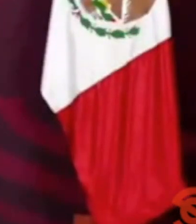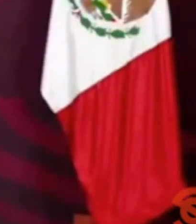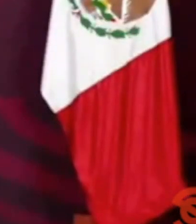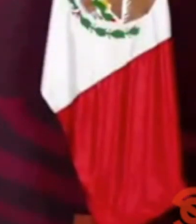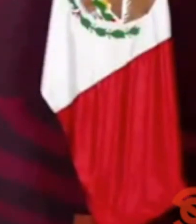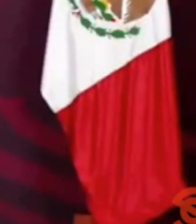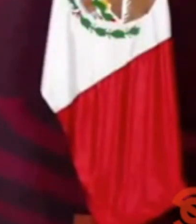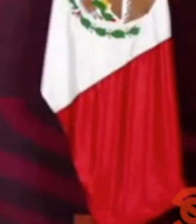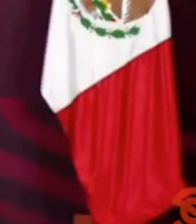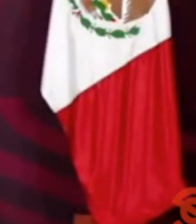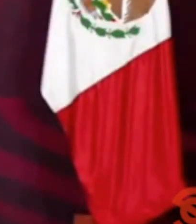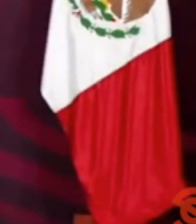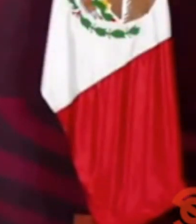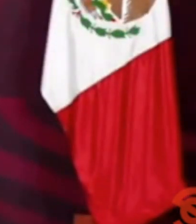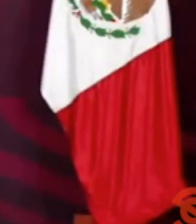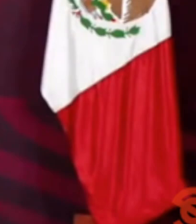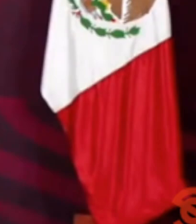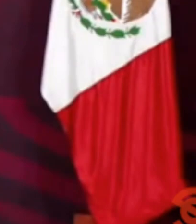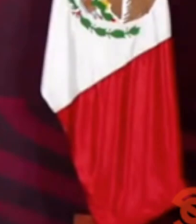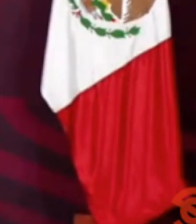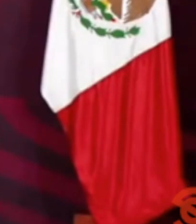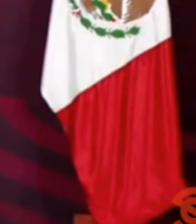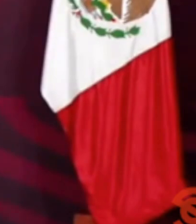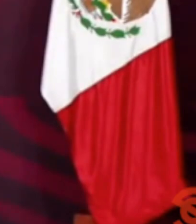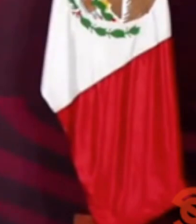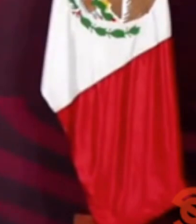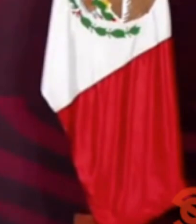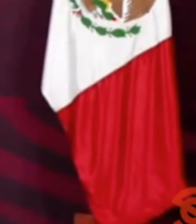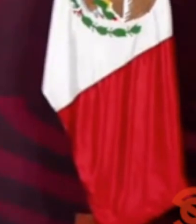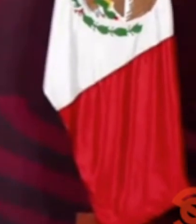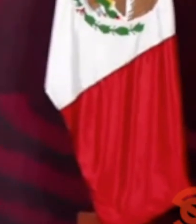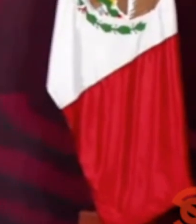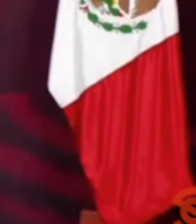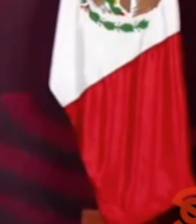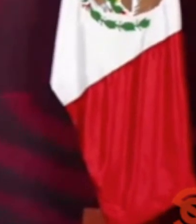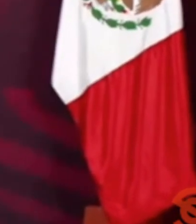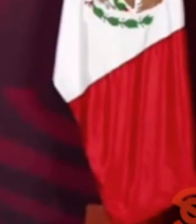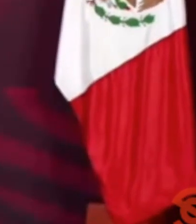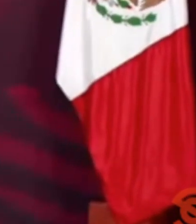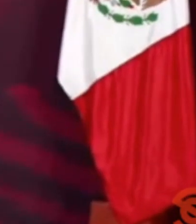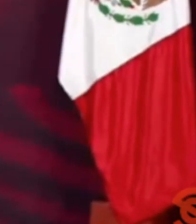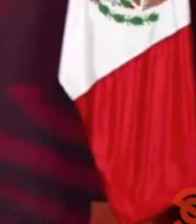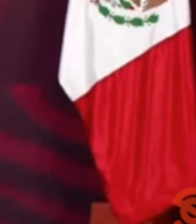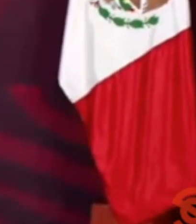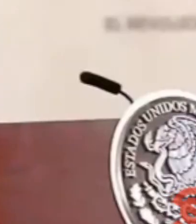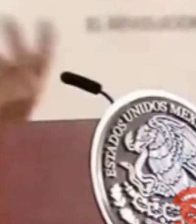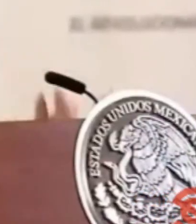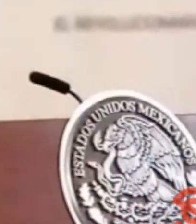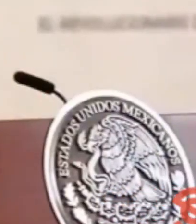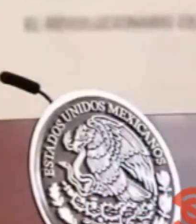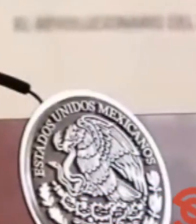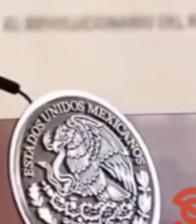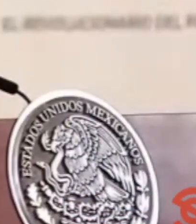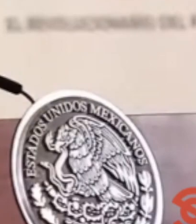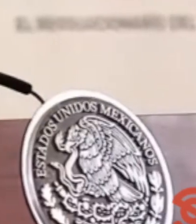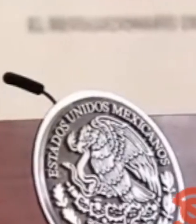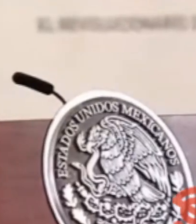lo más delicado era la oposición de derecha, conservadora.